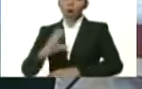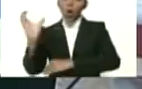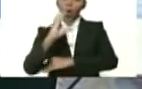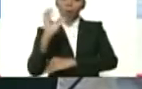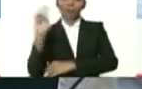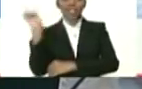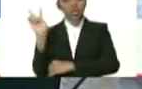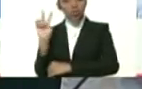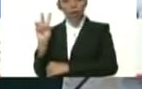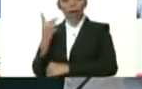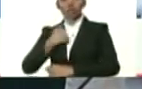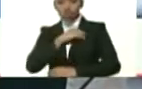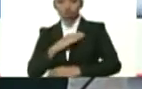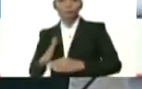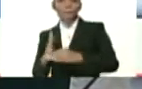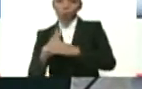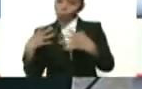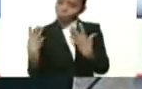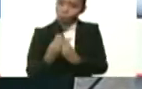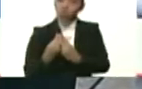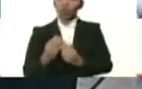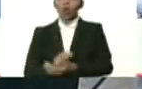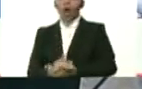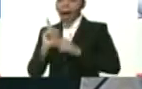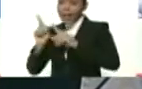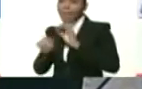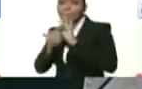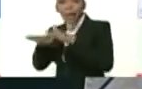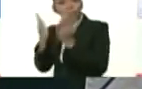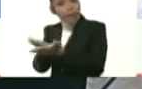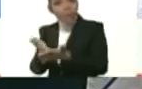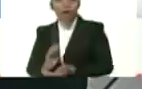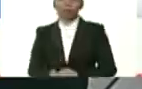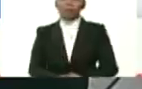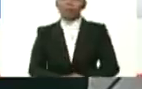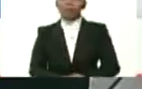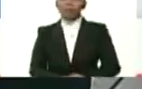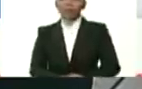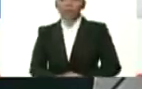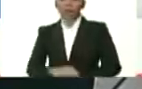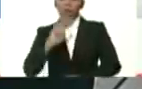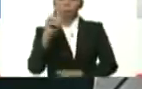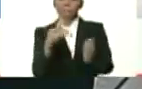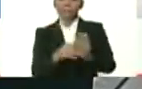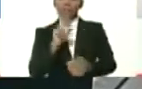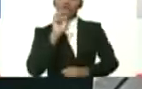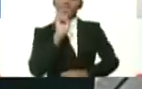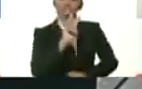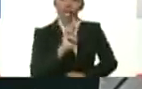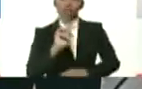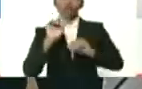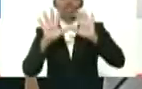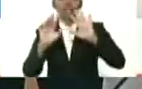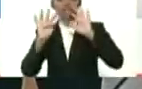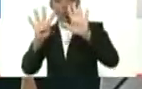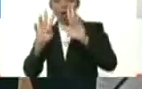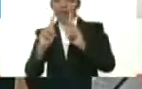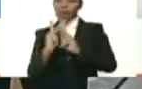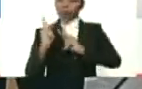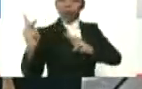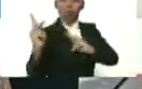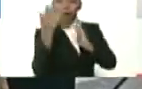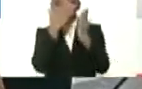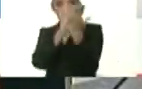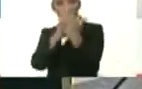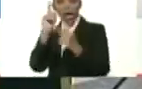y Venezuela, tenemos que detener juntos esta pandemia. En los 2.219 kilómetros de frontera,